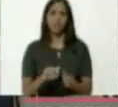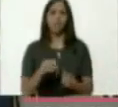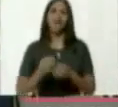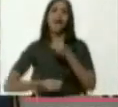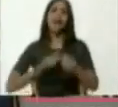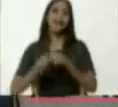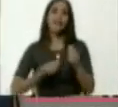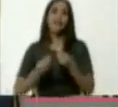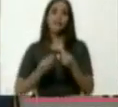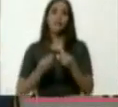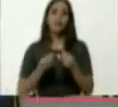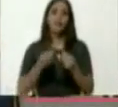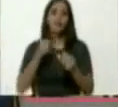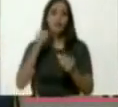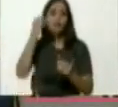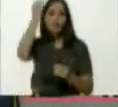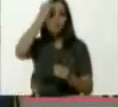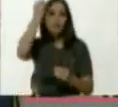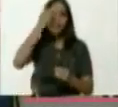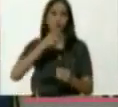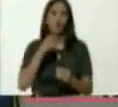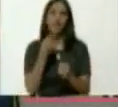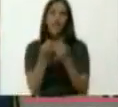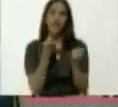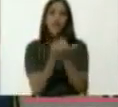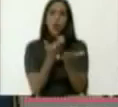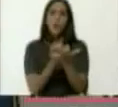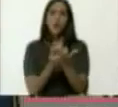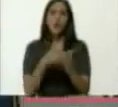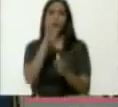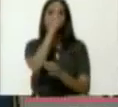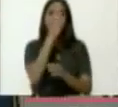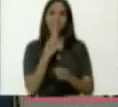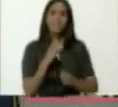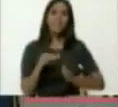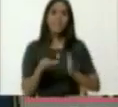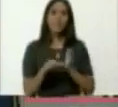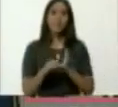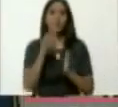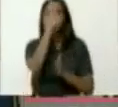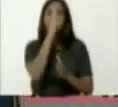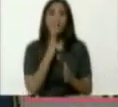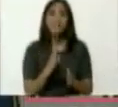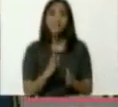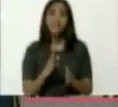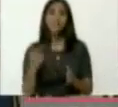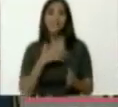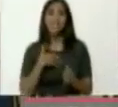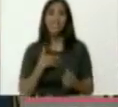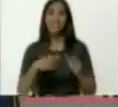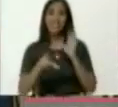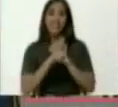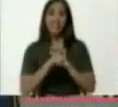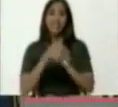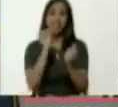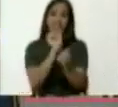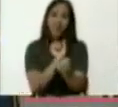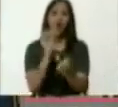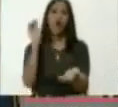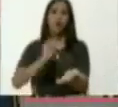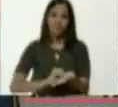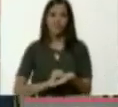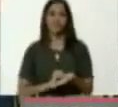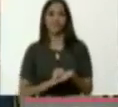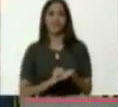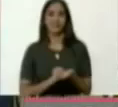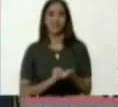una concepción económica en el caso de Brasil, en donde en Brasil se quiere hasta legalizar la esclavitud nuevamente.